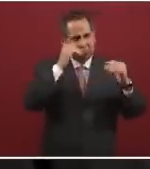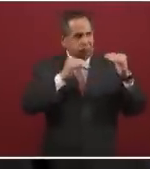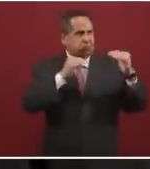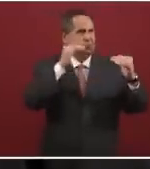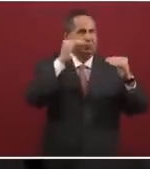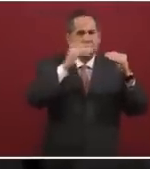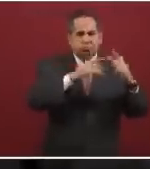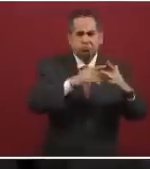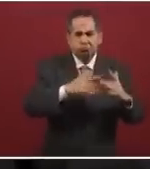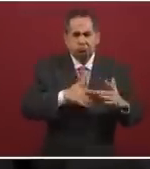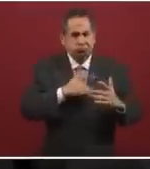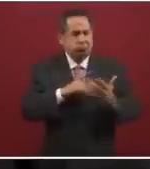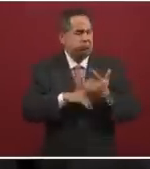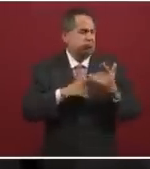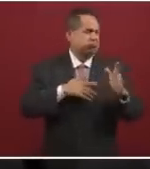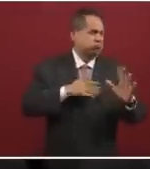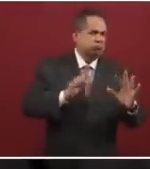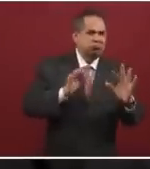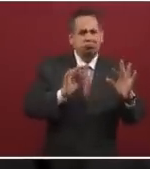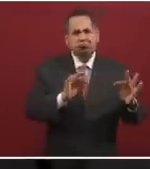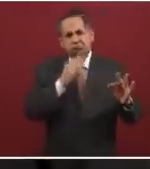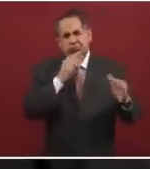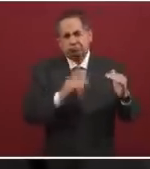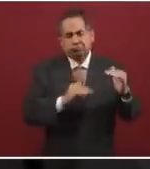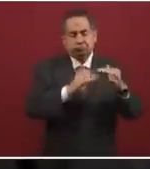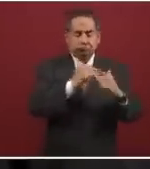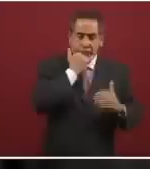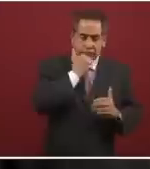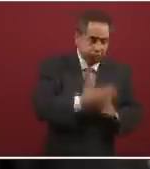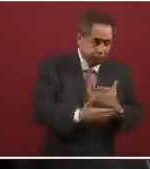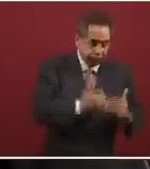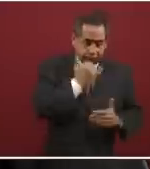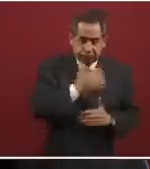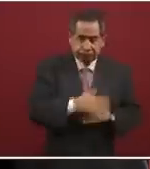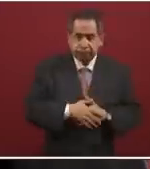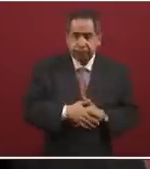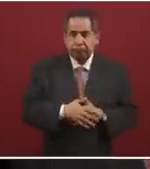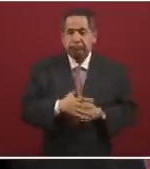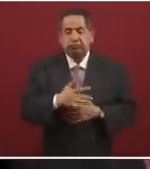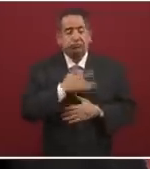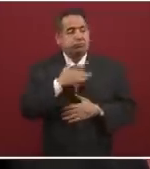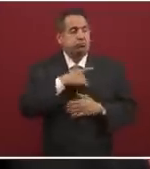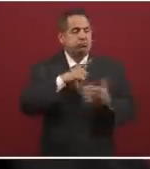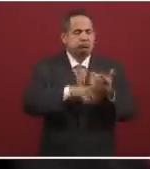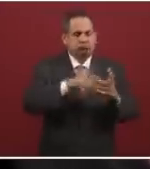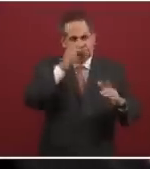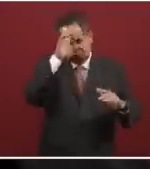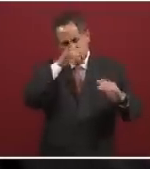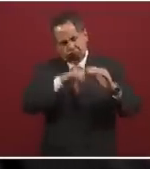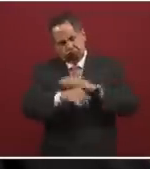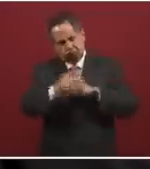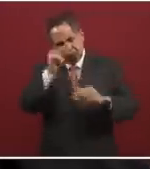hasta se sentían felices, digo, perdón, se sentían científicos.